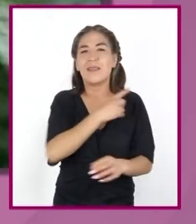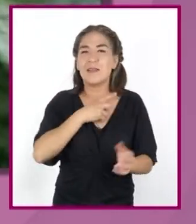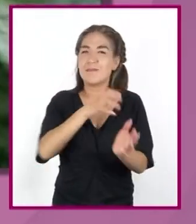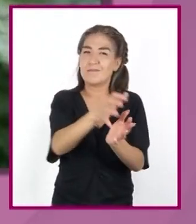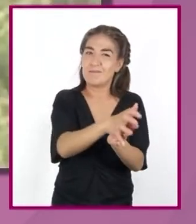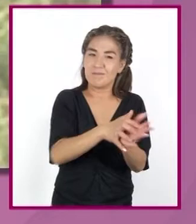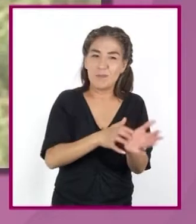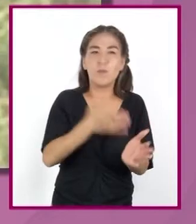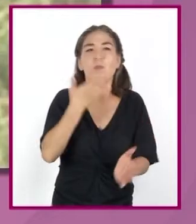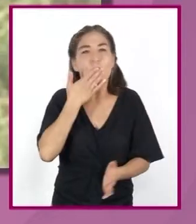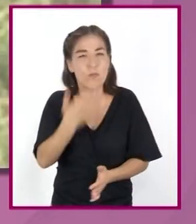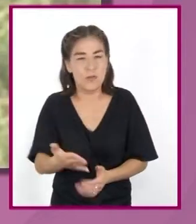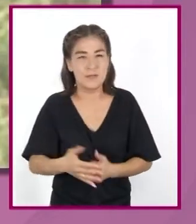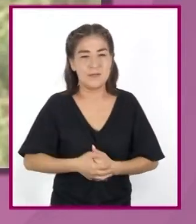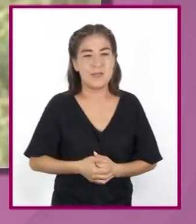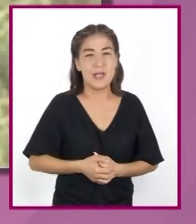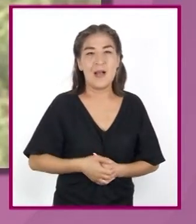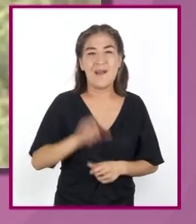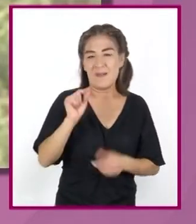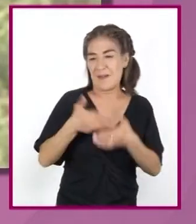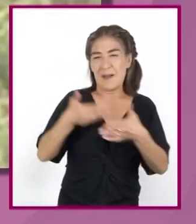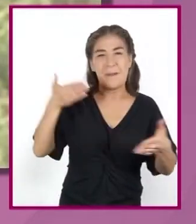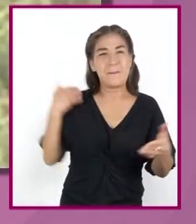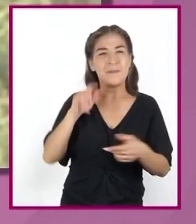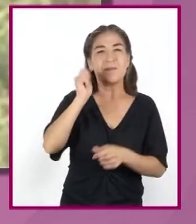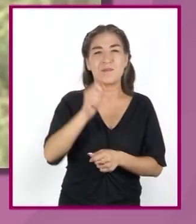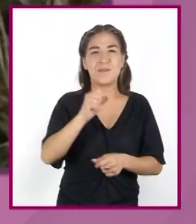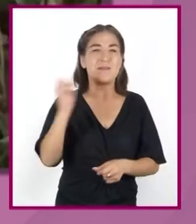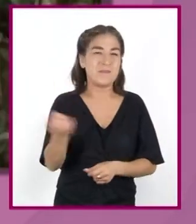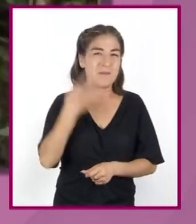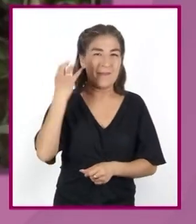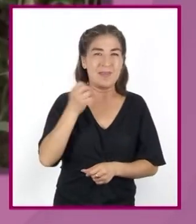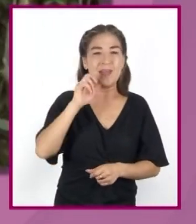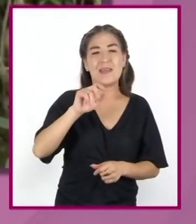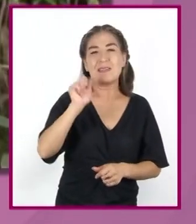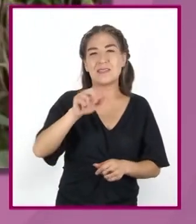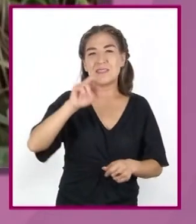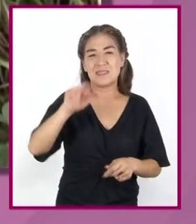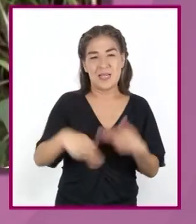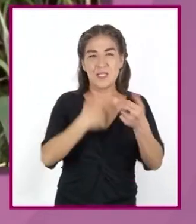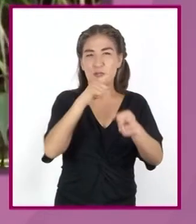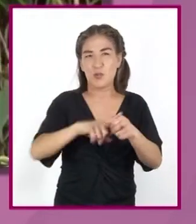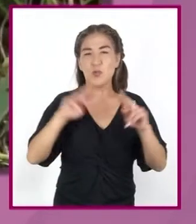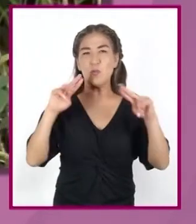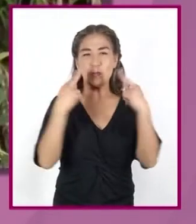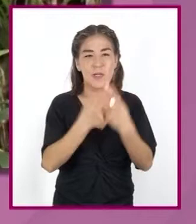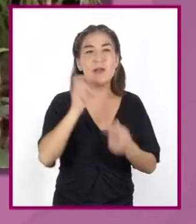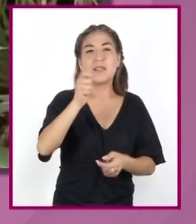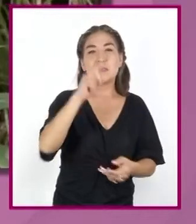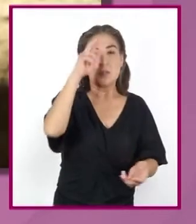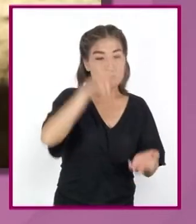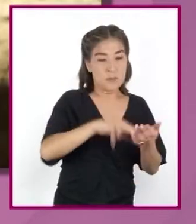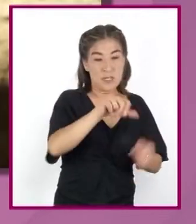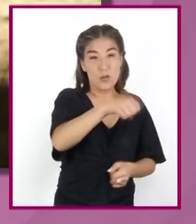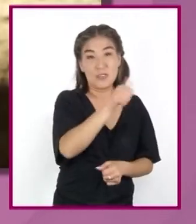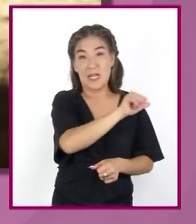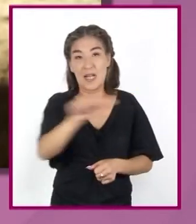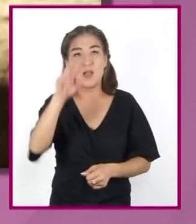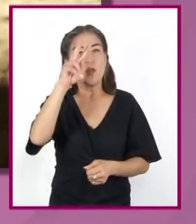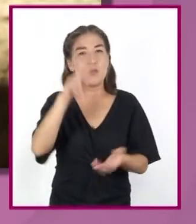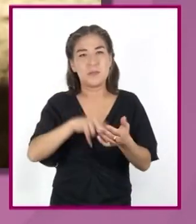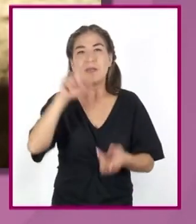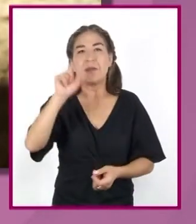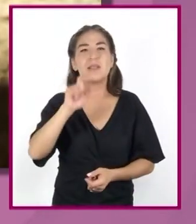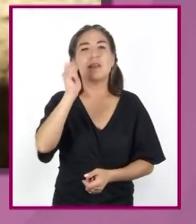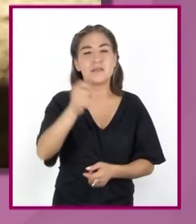sustentable. Recientemente, la Asamblea General de las Naciones Unidas declaró el periodo 2011-2020 como